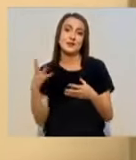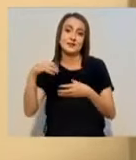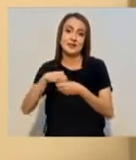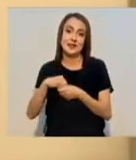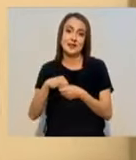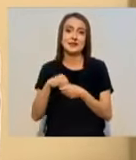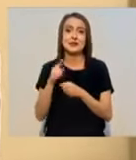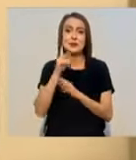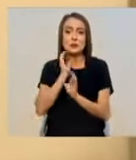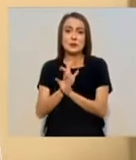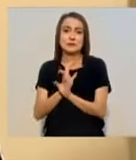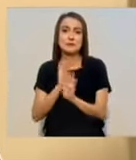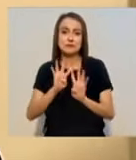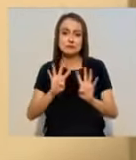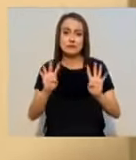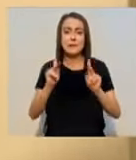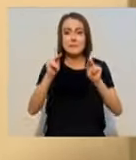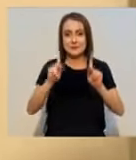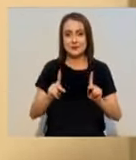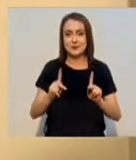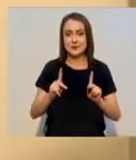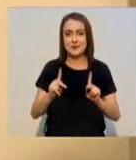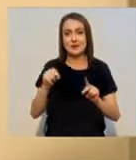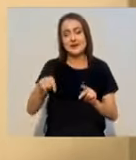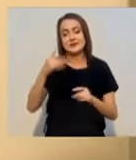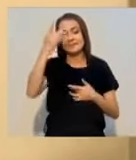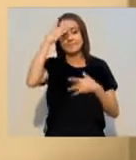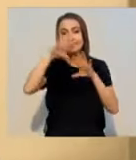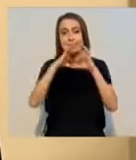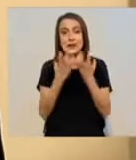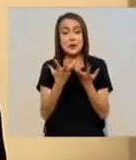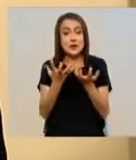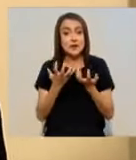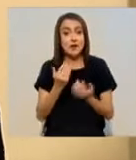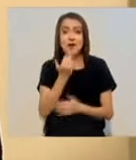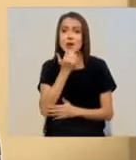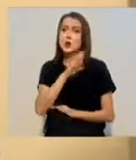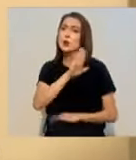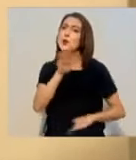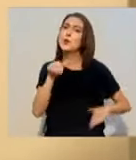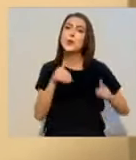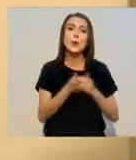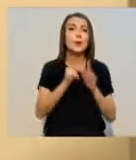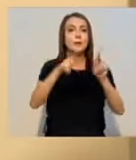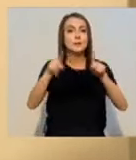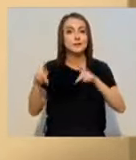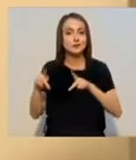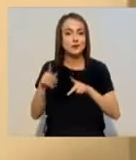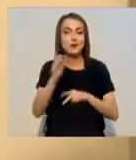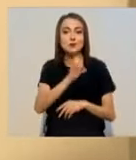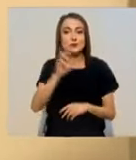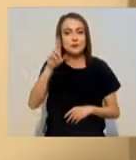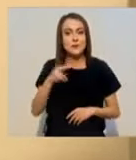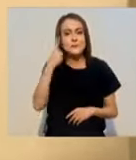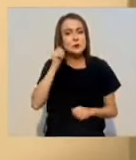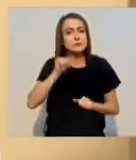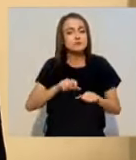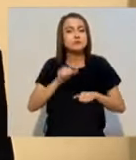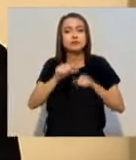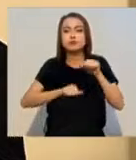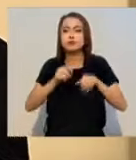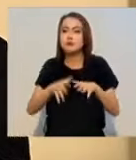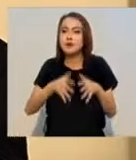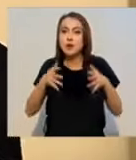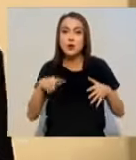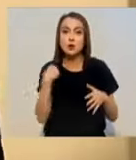en la primera línea de combate de esta pandemia. Quiero agradecer también a todo el pueblo de Costa Rica por el gran